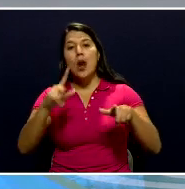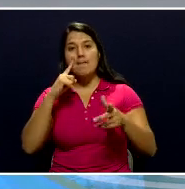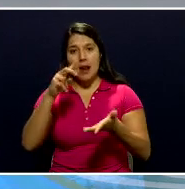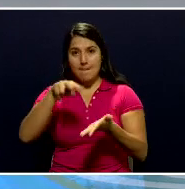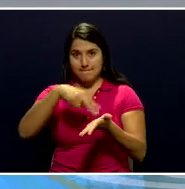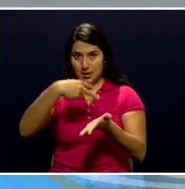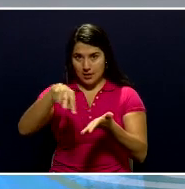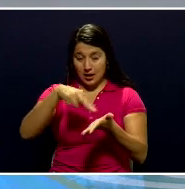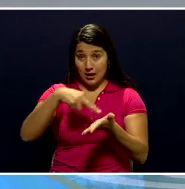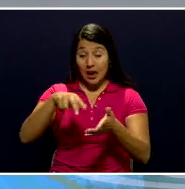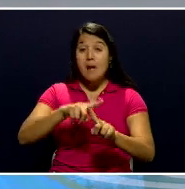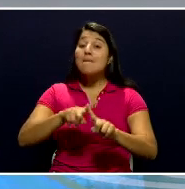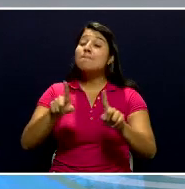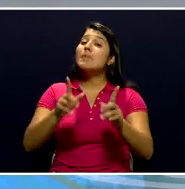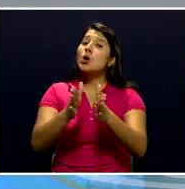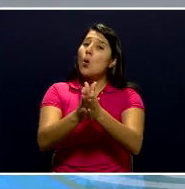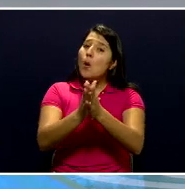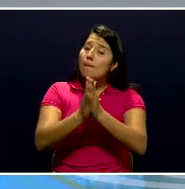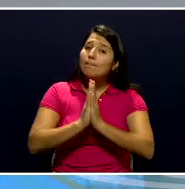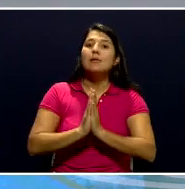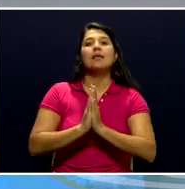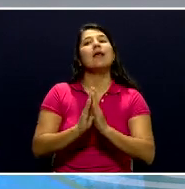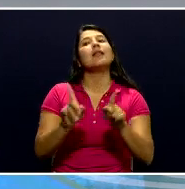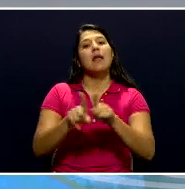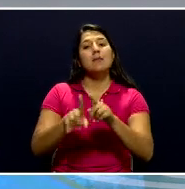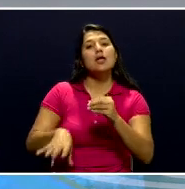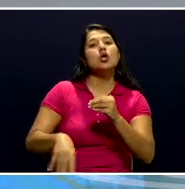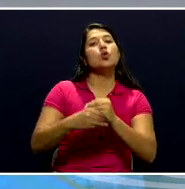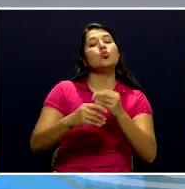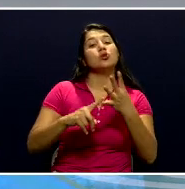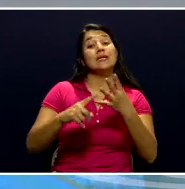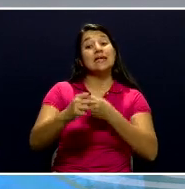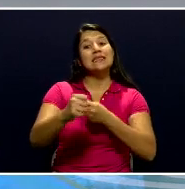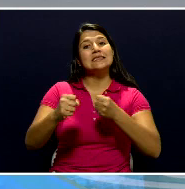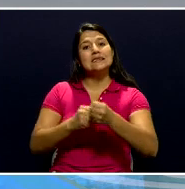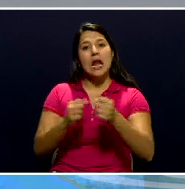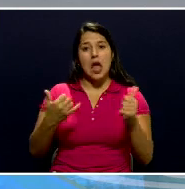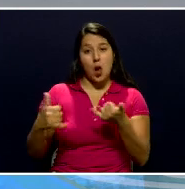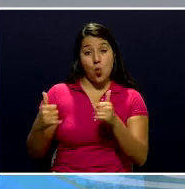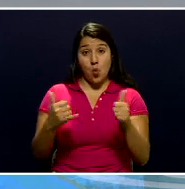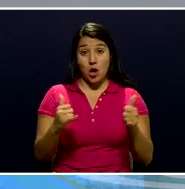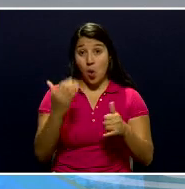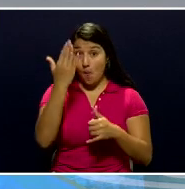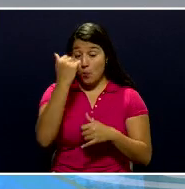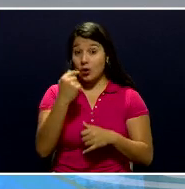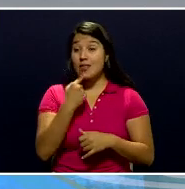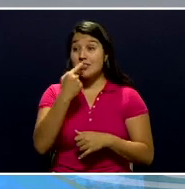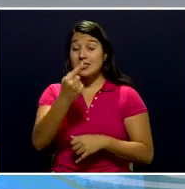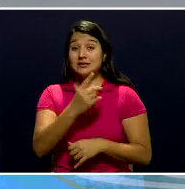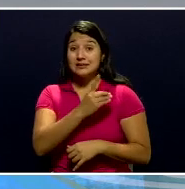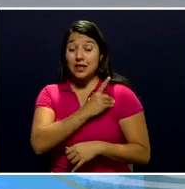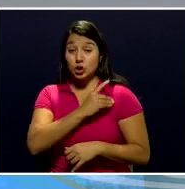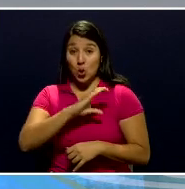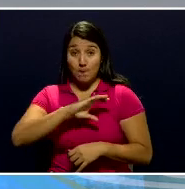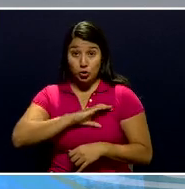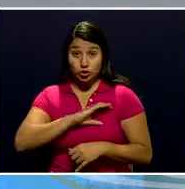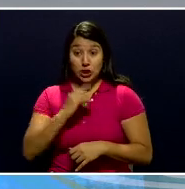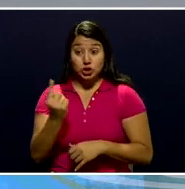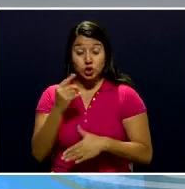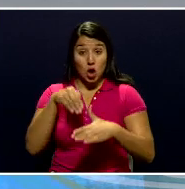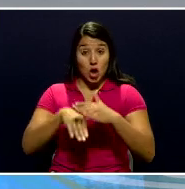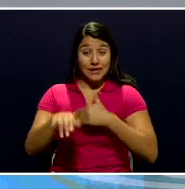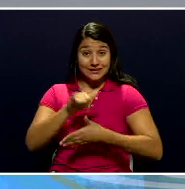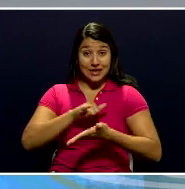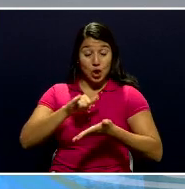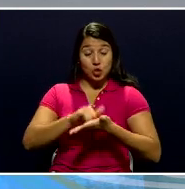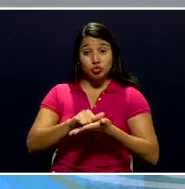embargo, piden ampliar la medida a las salas de juego, que según el director de este cuerpo policial, solo en la capital hay más